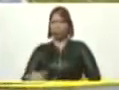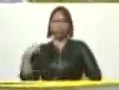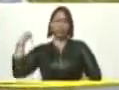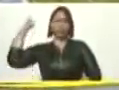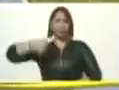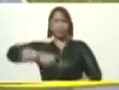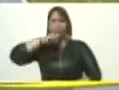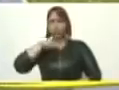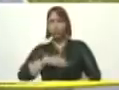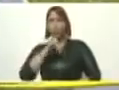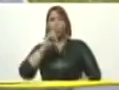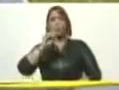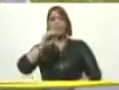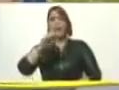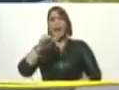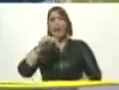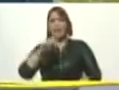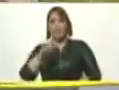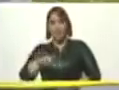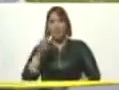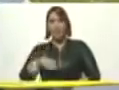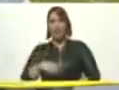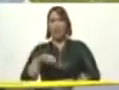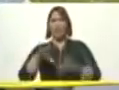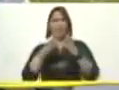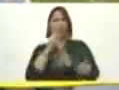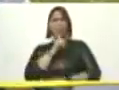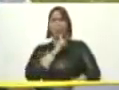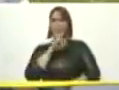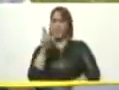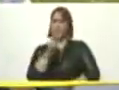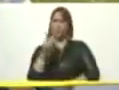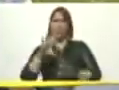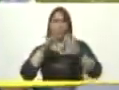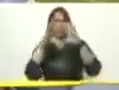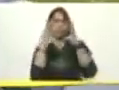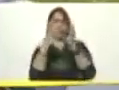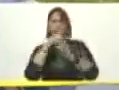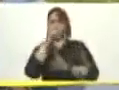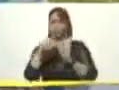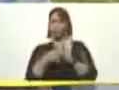y siempre ha puesto el nombre de Venezuela al mundo entero